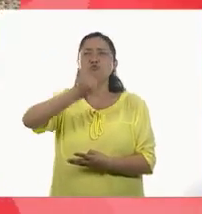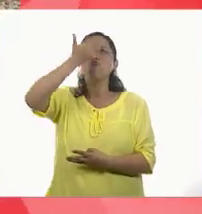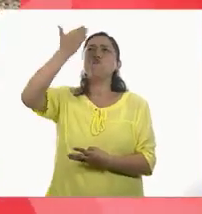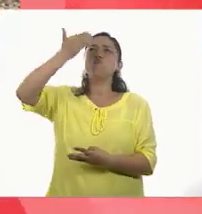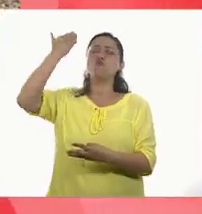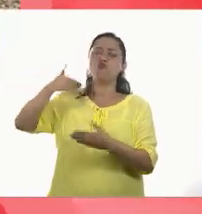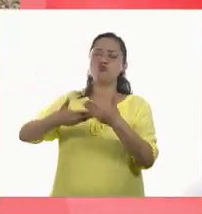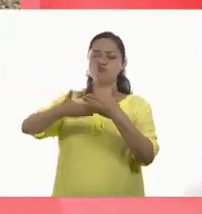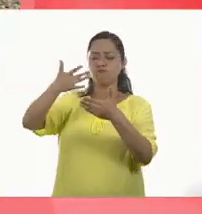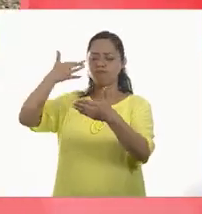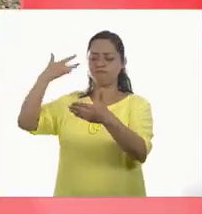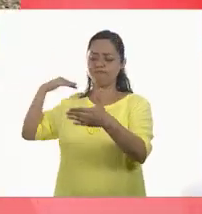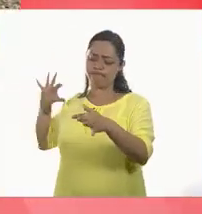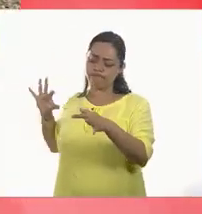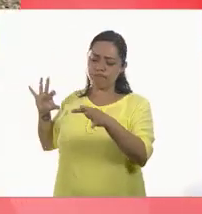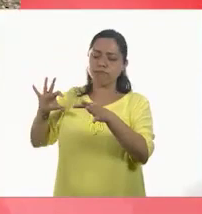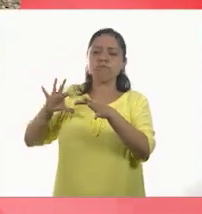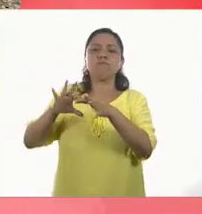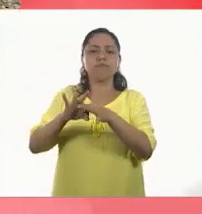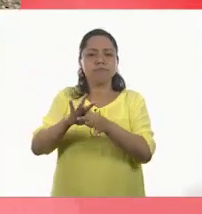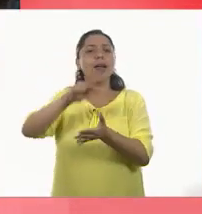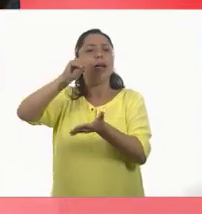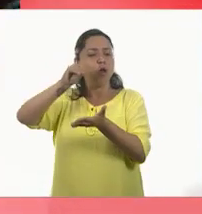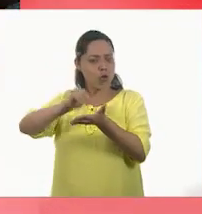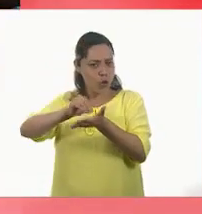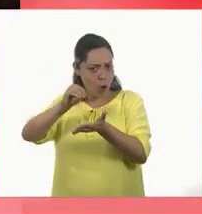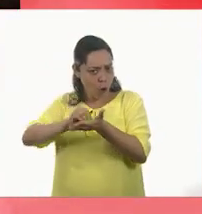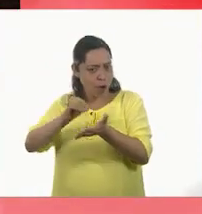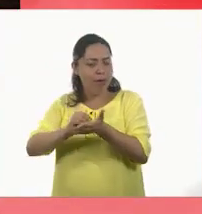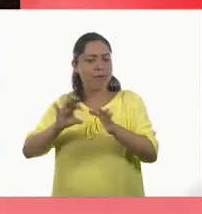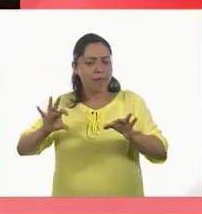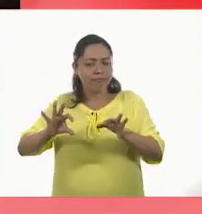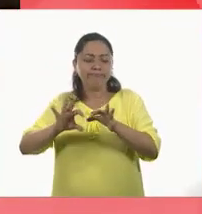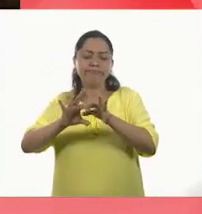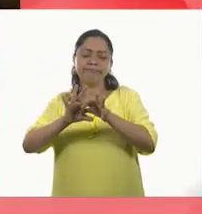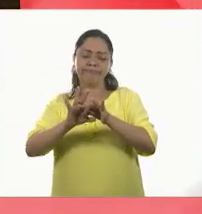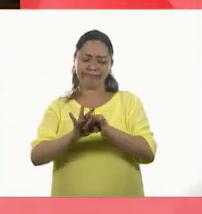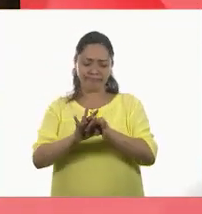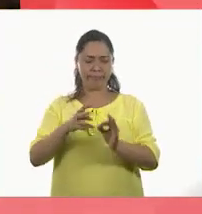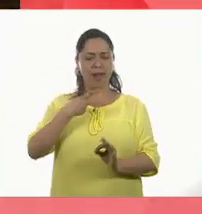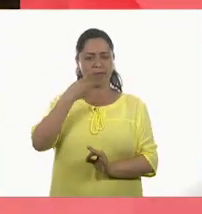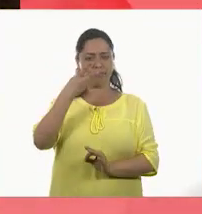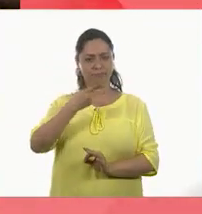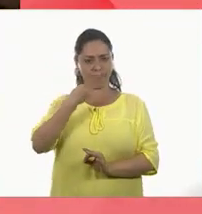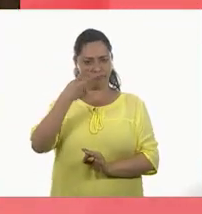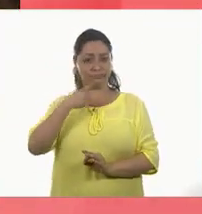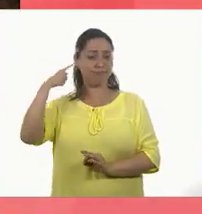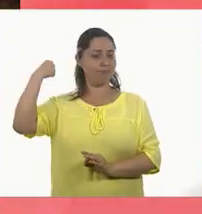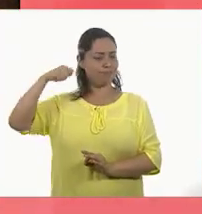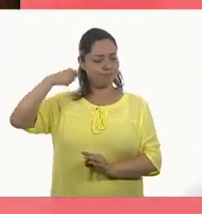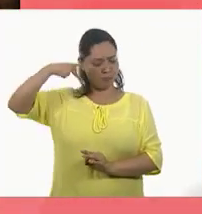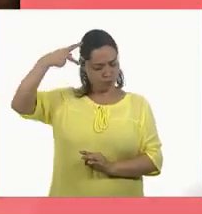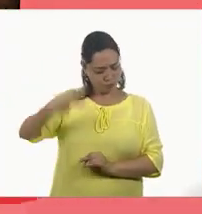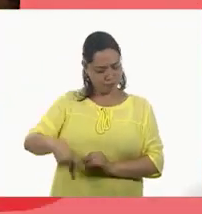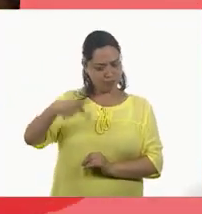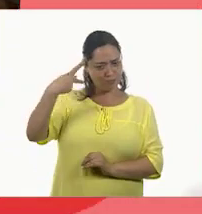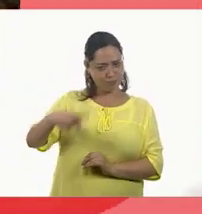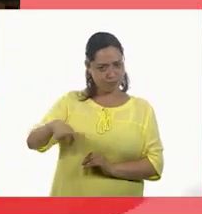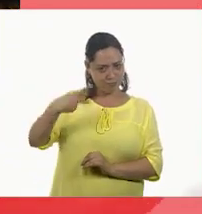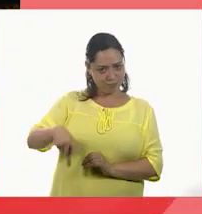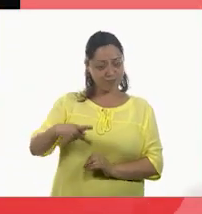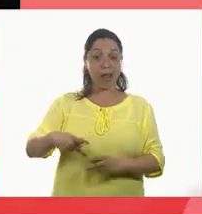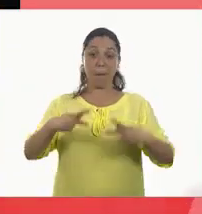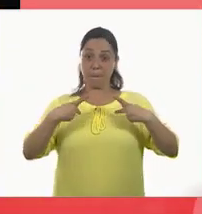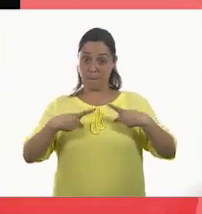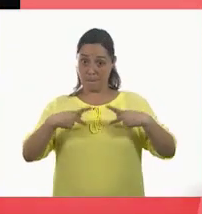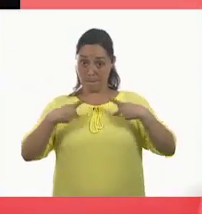pasado que se conserva en su habla y sus modismos, nuestros tabasqueñismos. Los vocablos provinciales